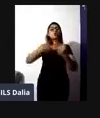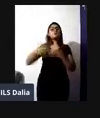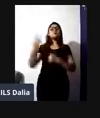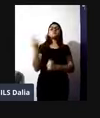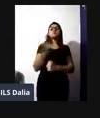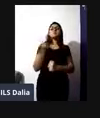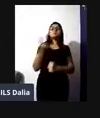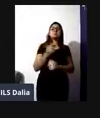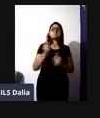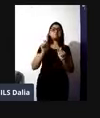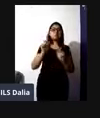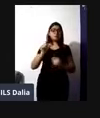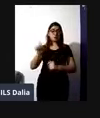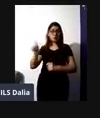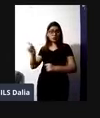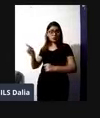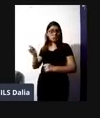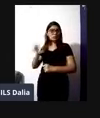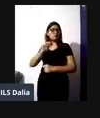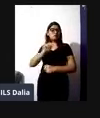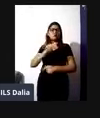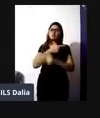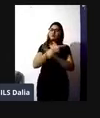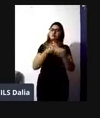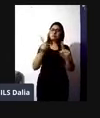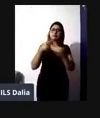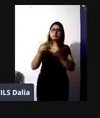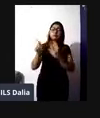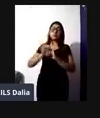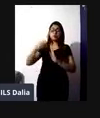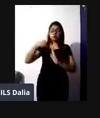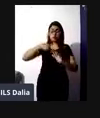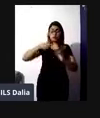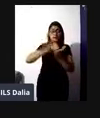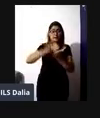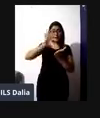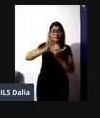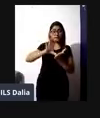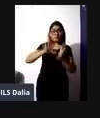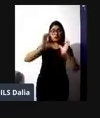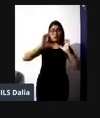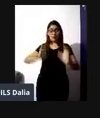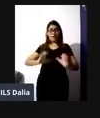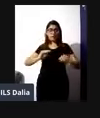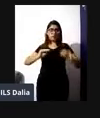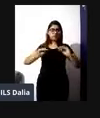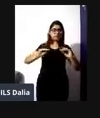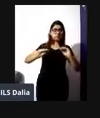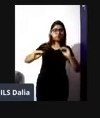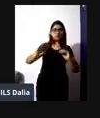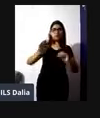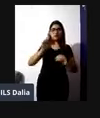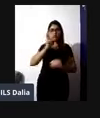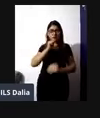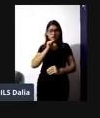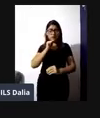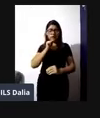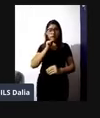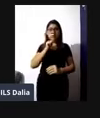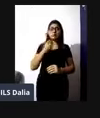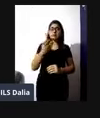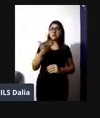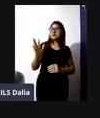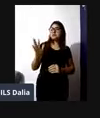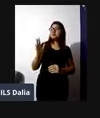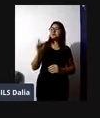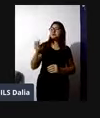las personas que viven con una discapacidad motriz como la mía, entre varias de esas personas y yo, pues no tenemos las